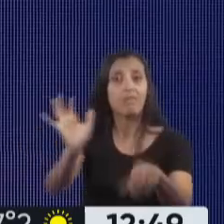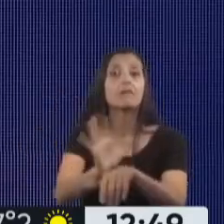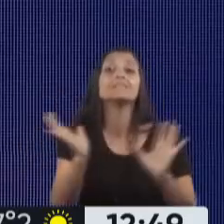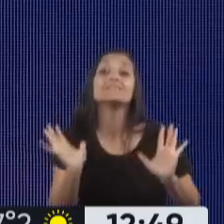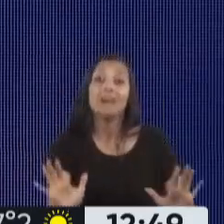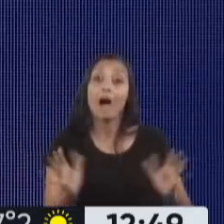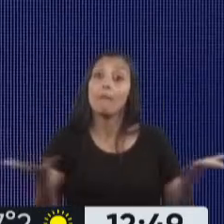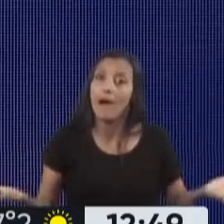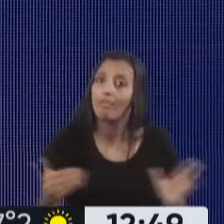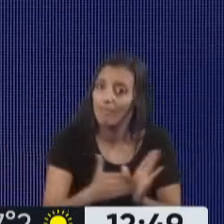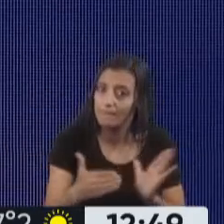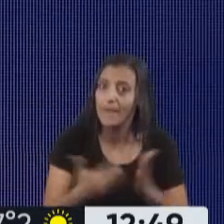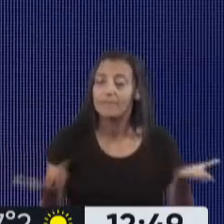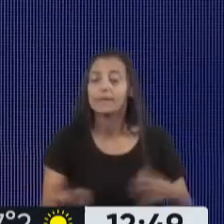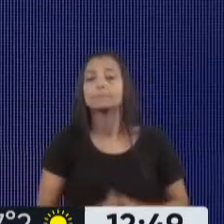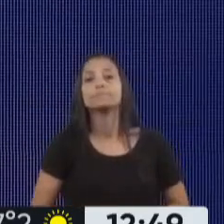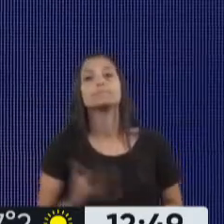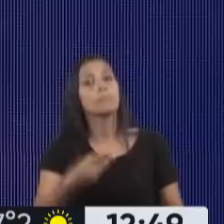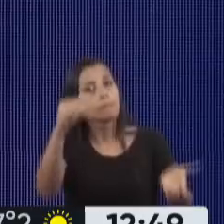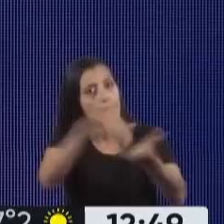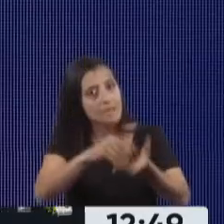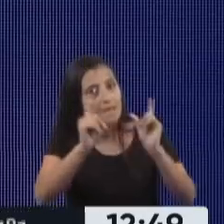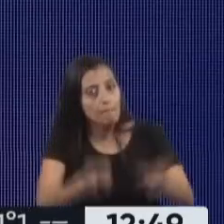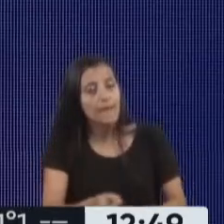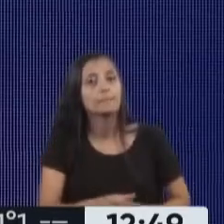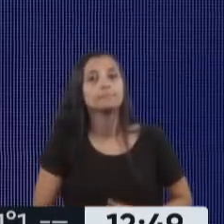Y además, cuando uno tomaba